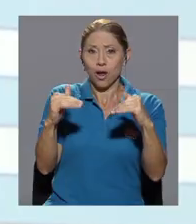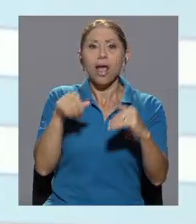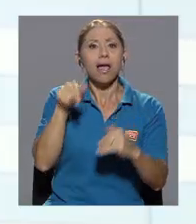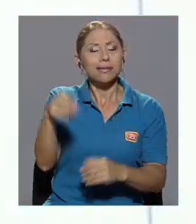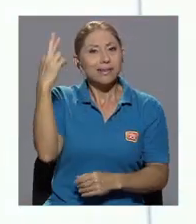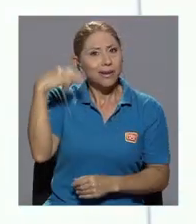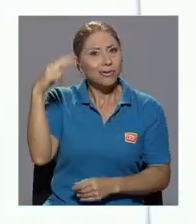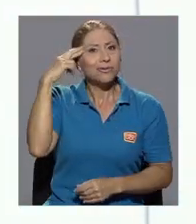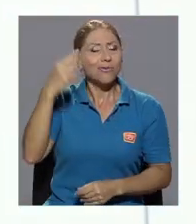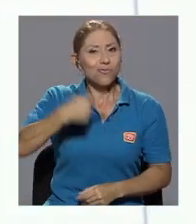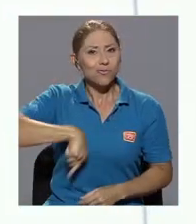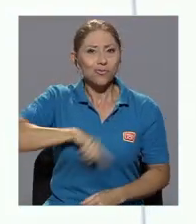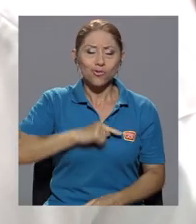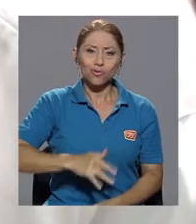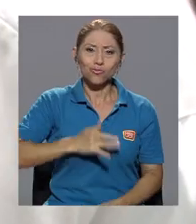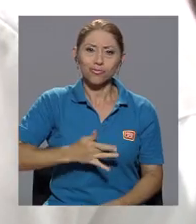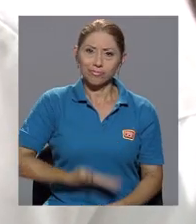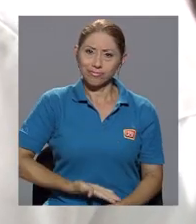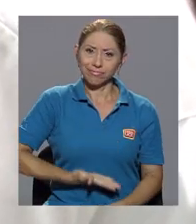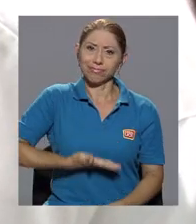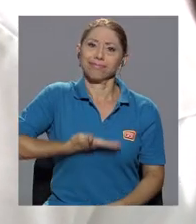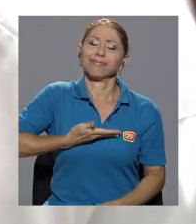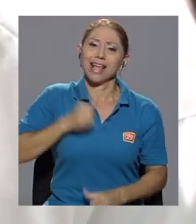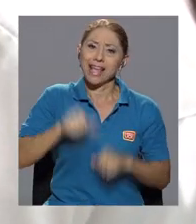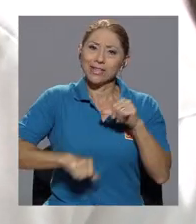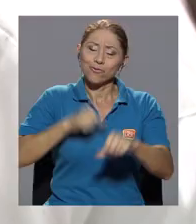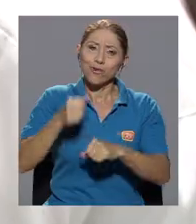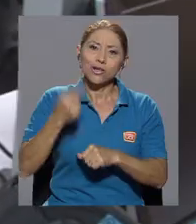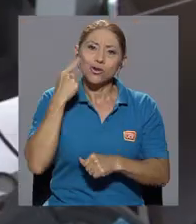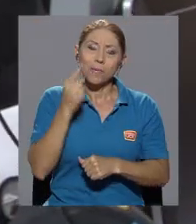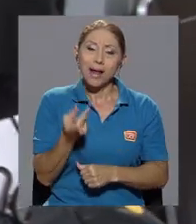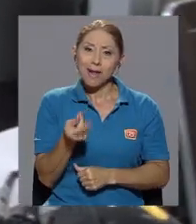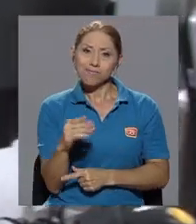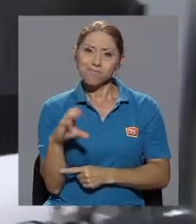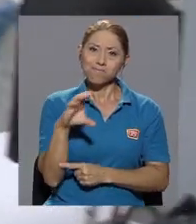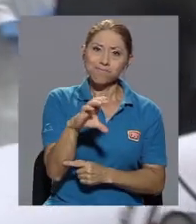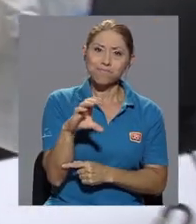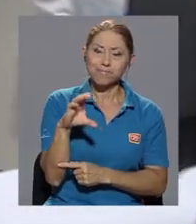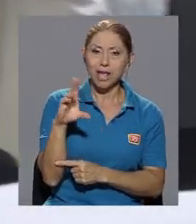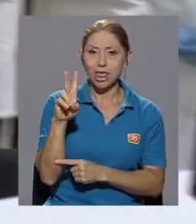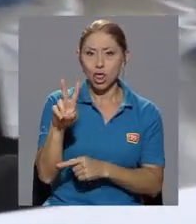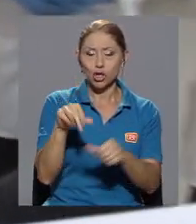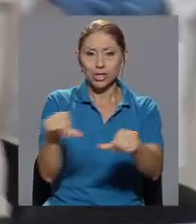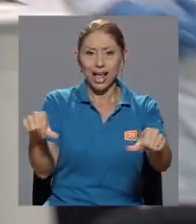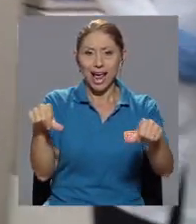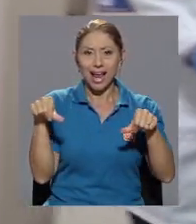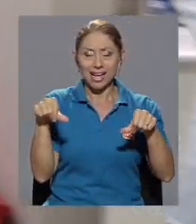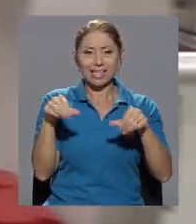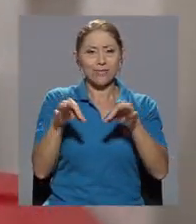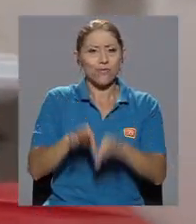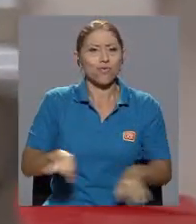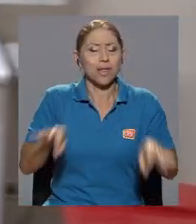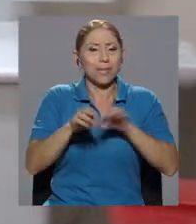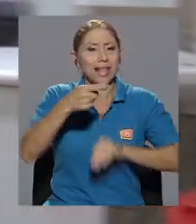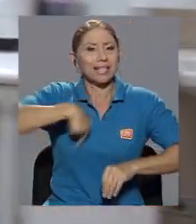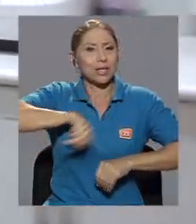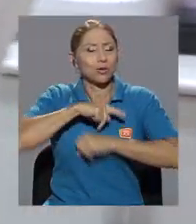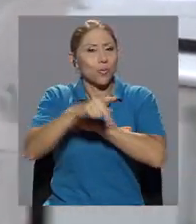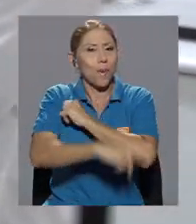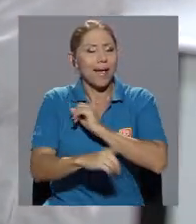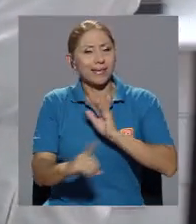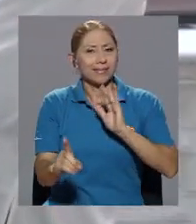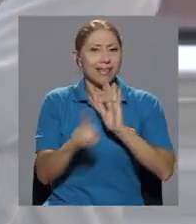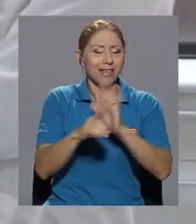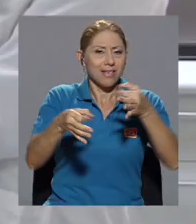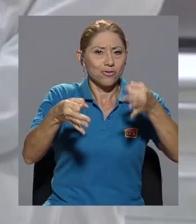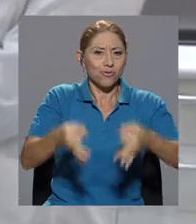para enorgullecernos de los esfuerzos por invertir en 2 áreas fundamentales de nuestro Estado Social de Derecho, la